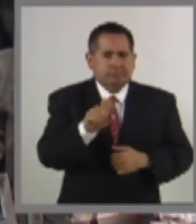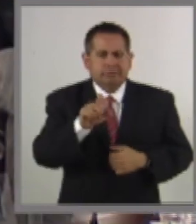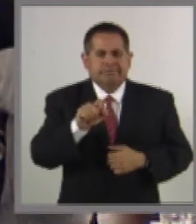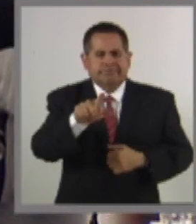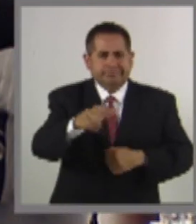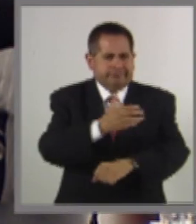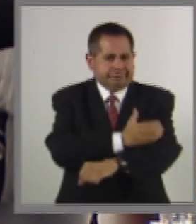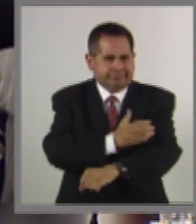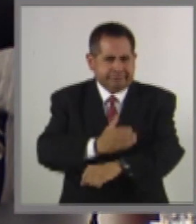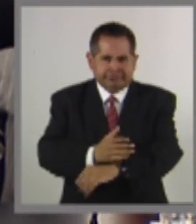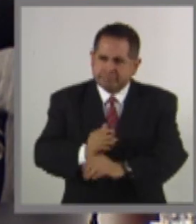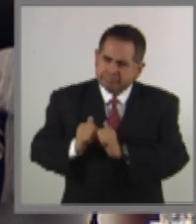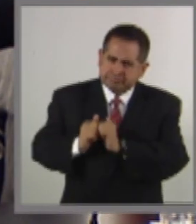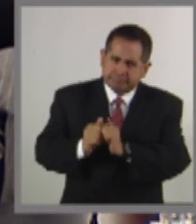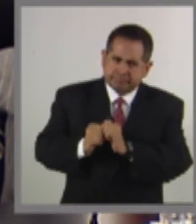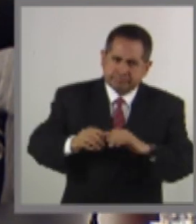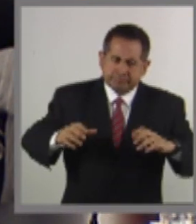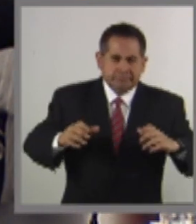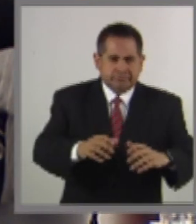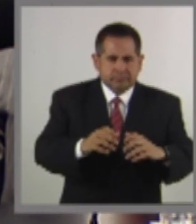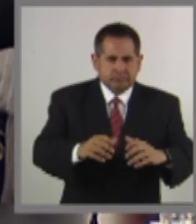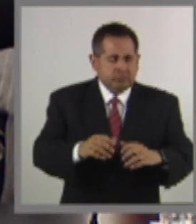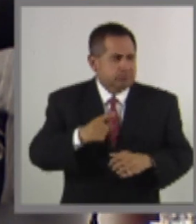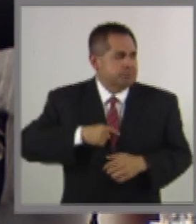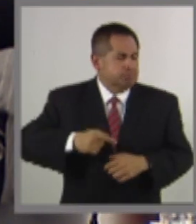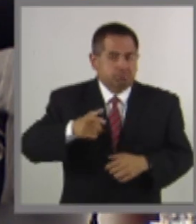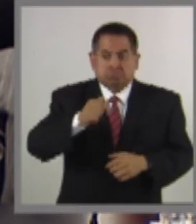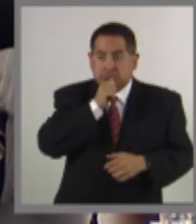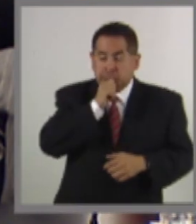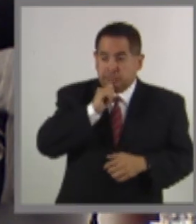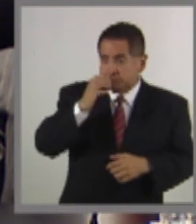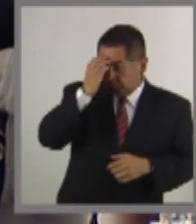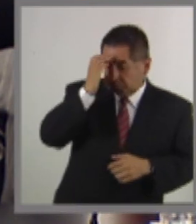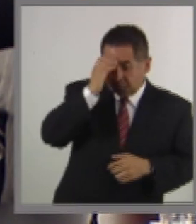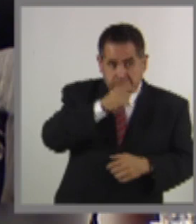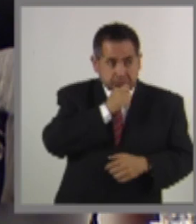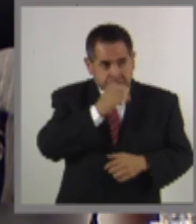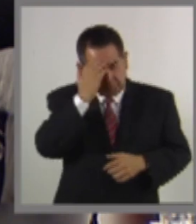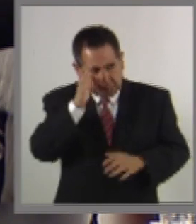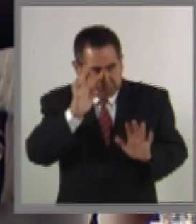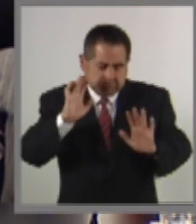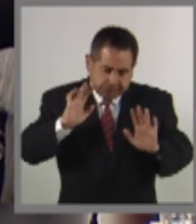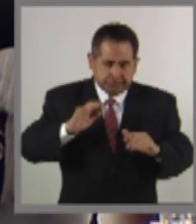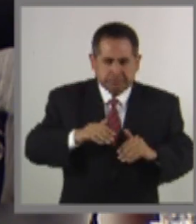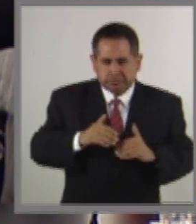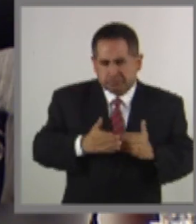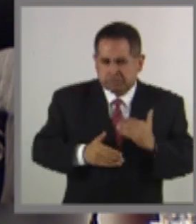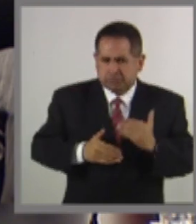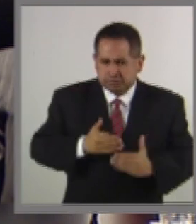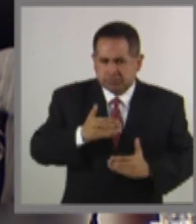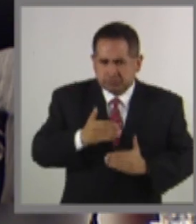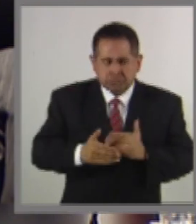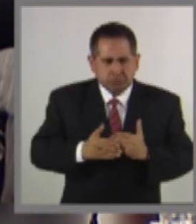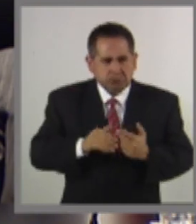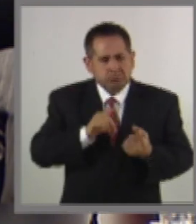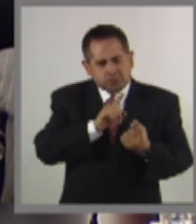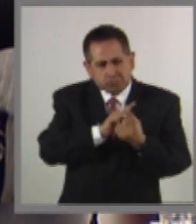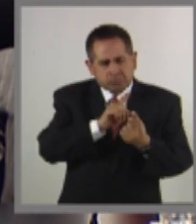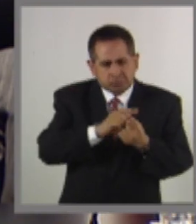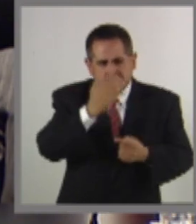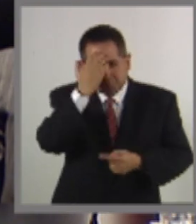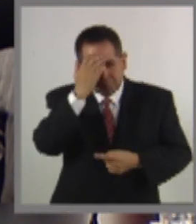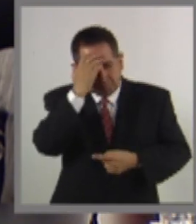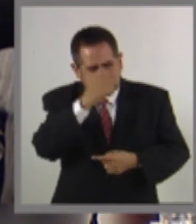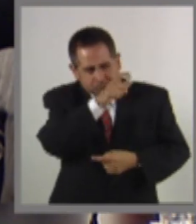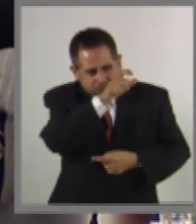compañeras y compañeros que muchos no nos conocíamos y que a través del tiempo fuimos viendo el perfil de cada